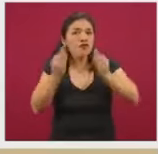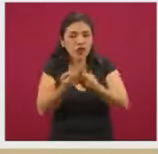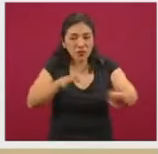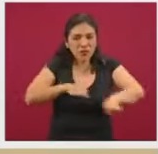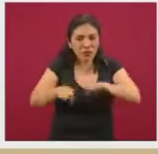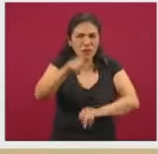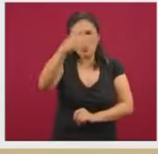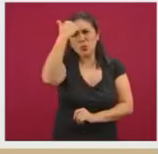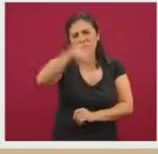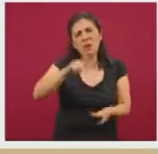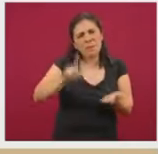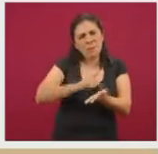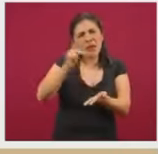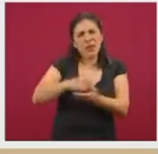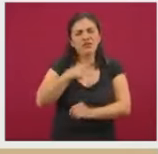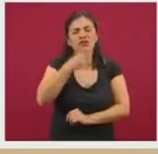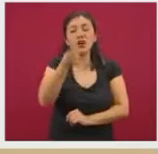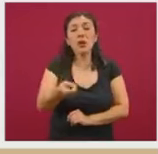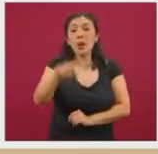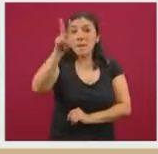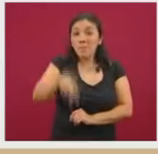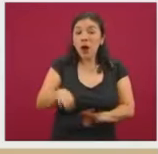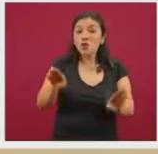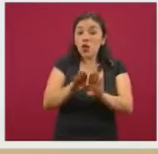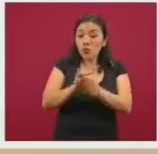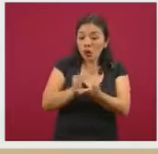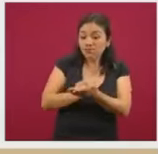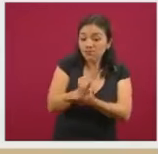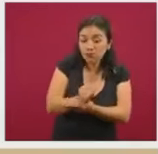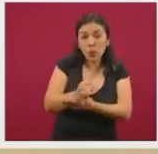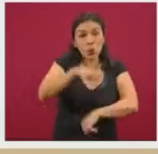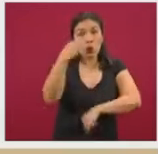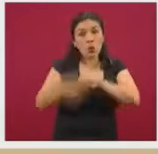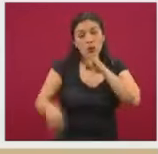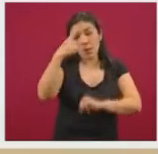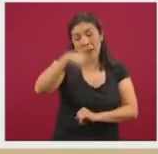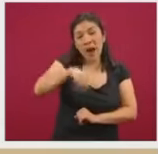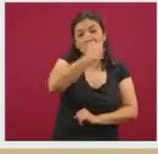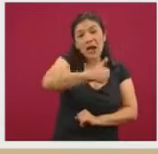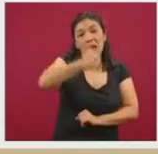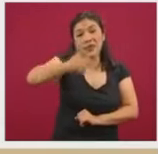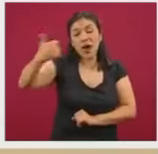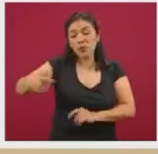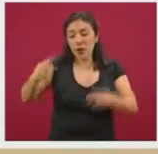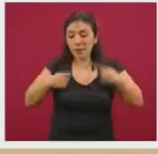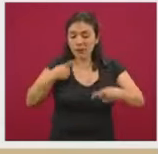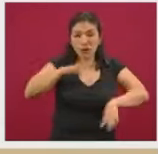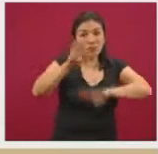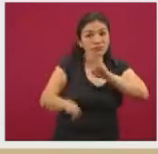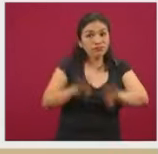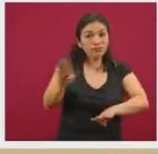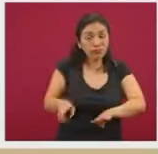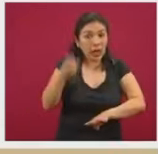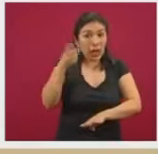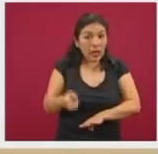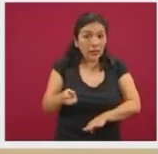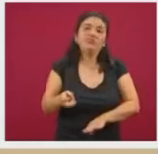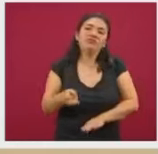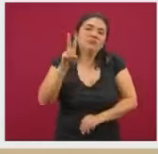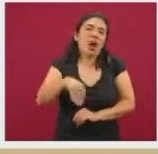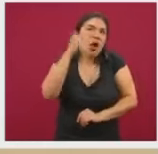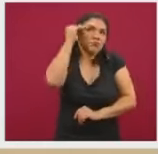y como lo hemos dicho, realmente la dictaminación final de cada una de las defunciones es un ejercicio que toma